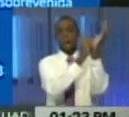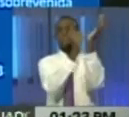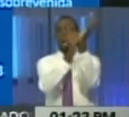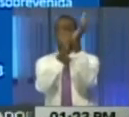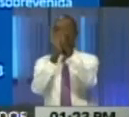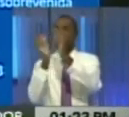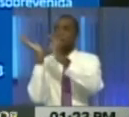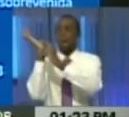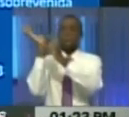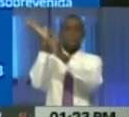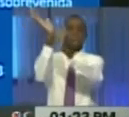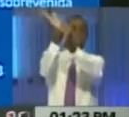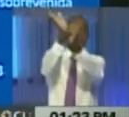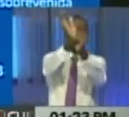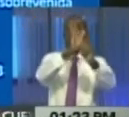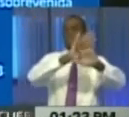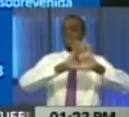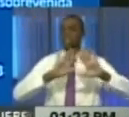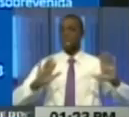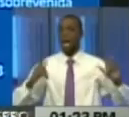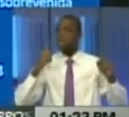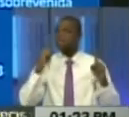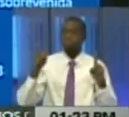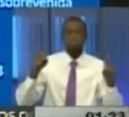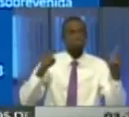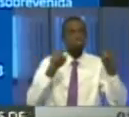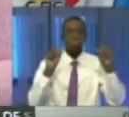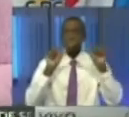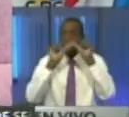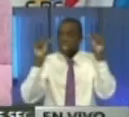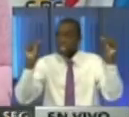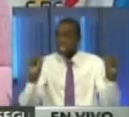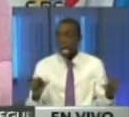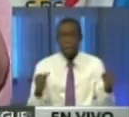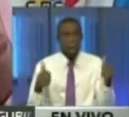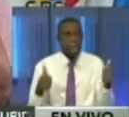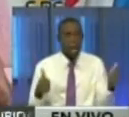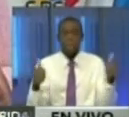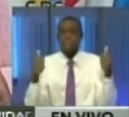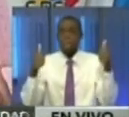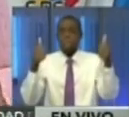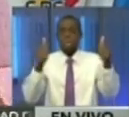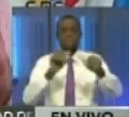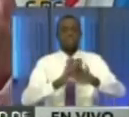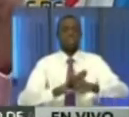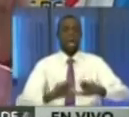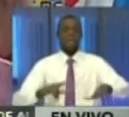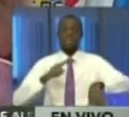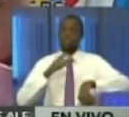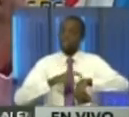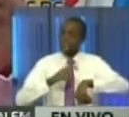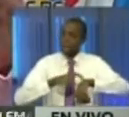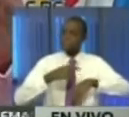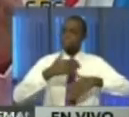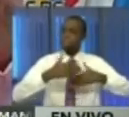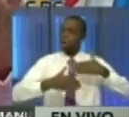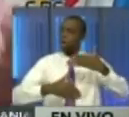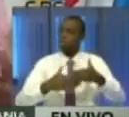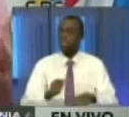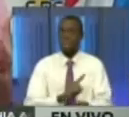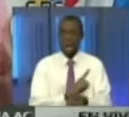de certificación de las diferentes plataformas. Es decir, son actividades que llevan su tiempo, son actividades que